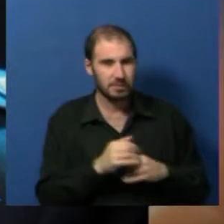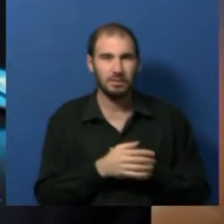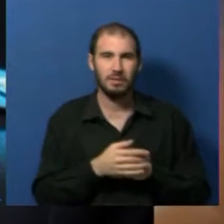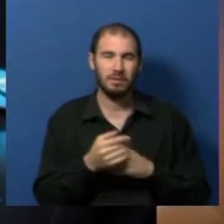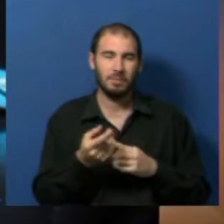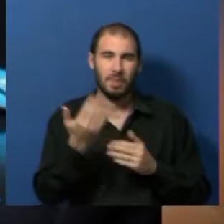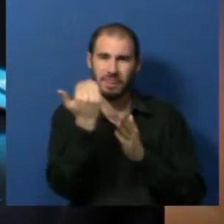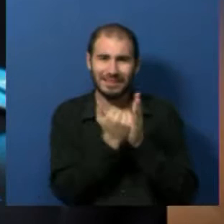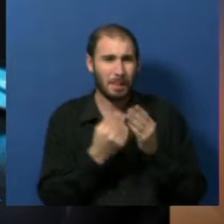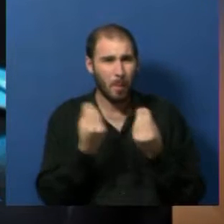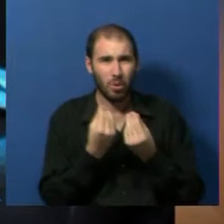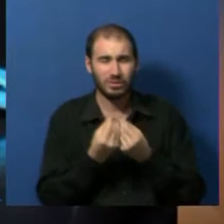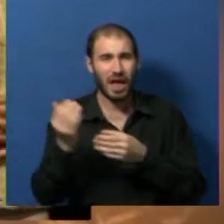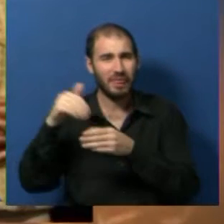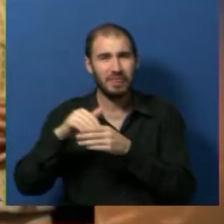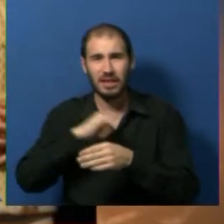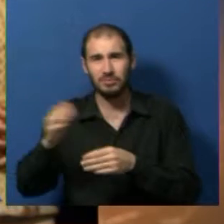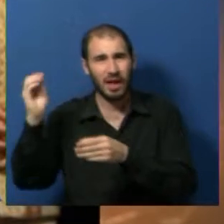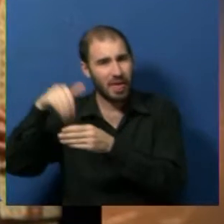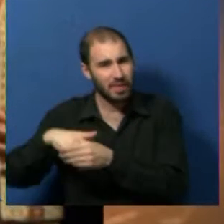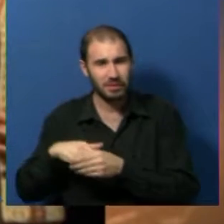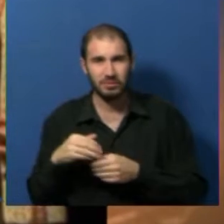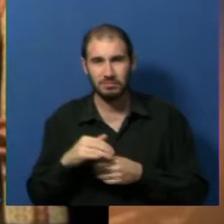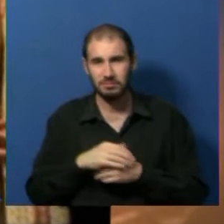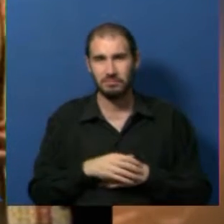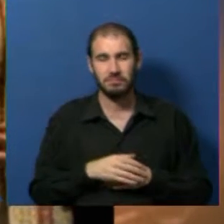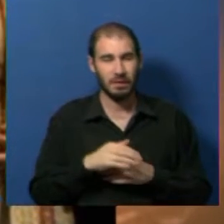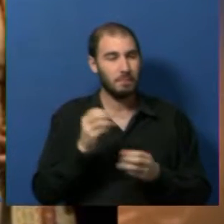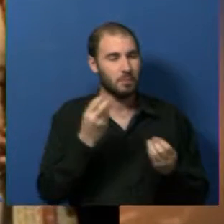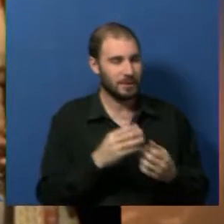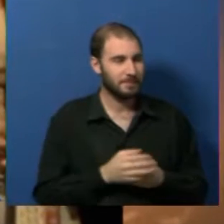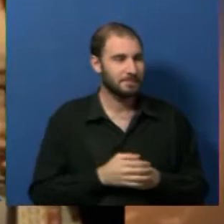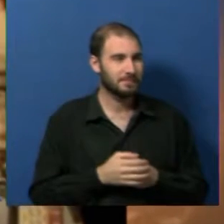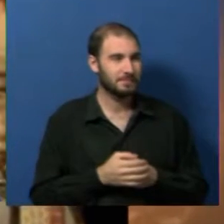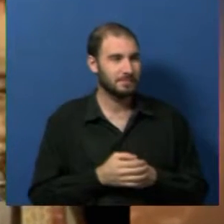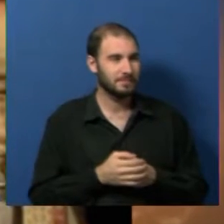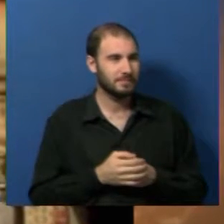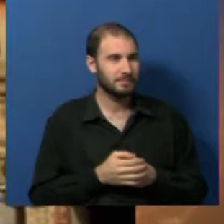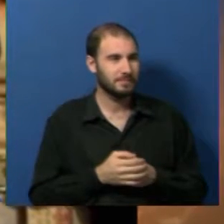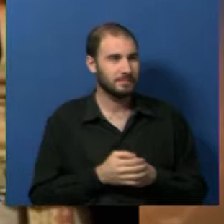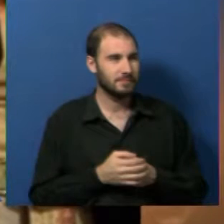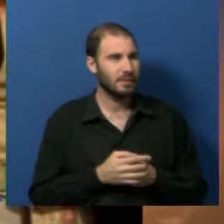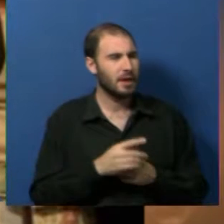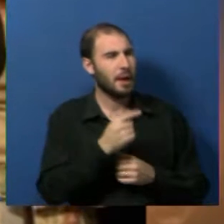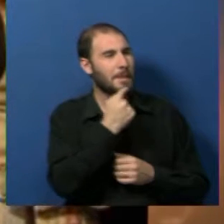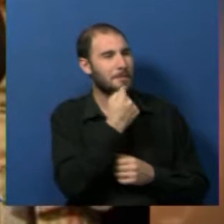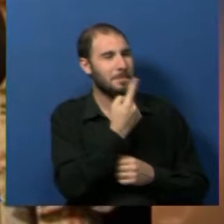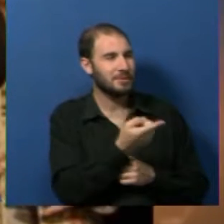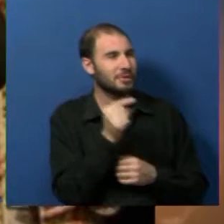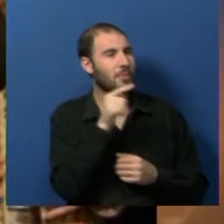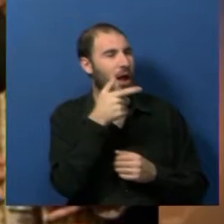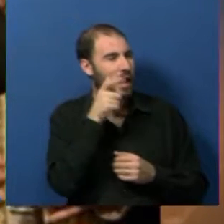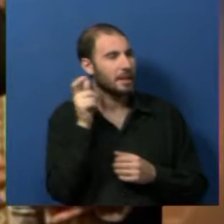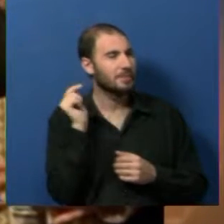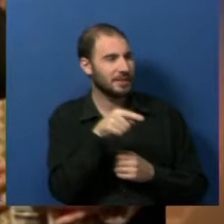Muchos detalles. Vienen de adentro, la denuncia viene desde adentro. Desde adentro, bien, perfecto. Marcelo, una pregunta según tu